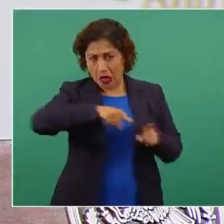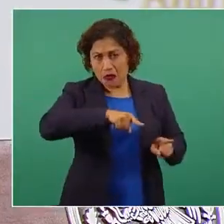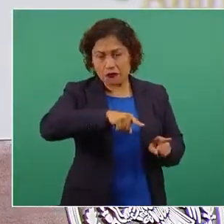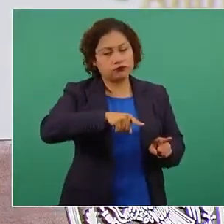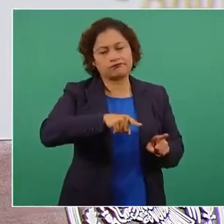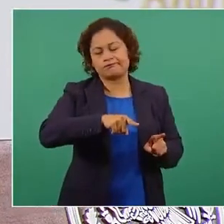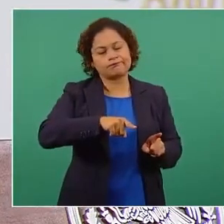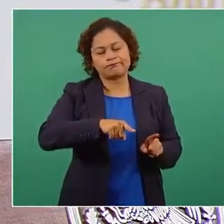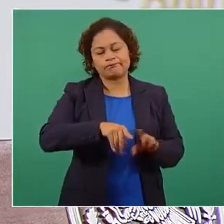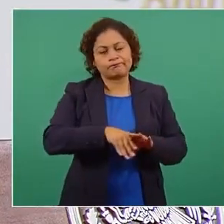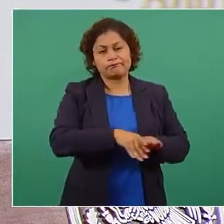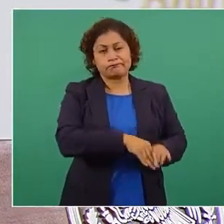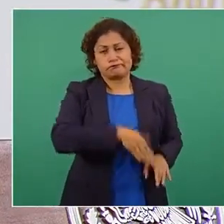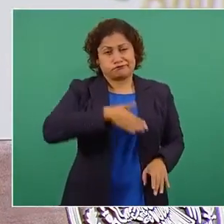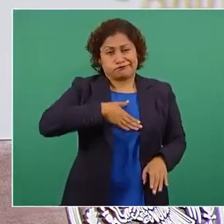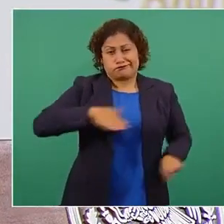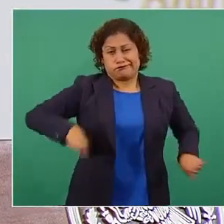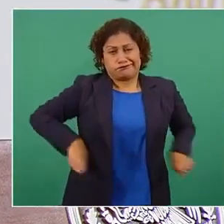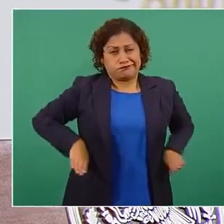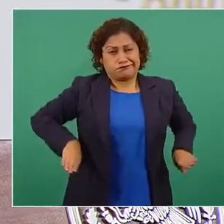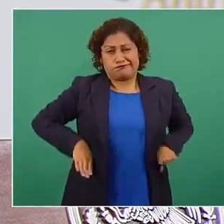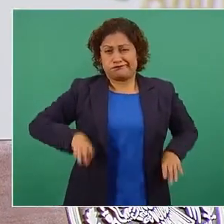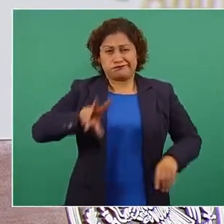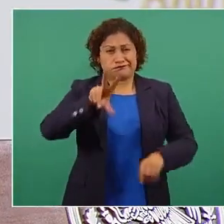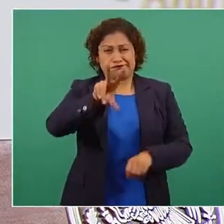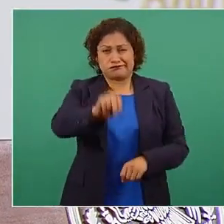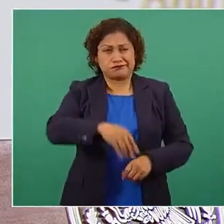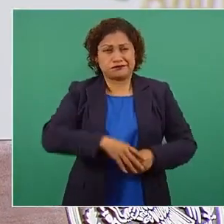y ningún expresidente